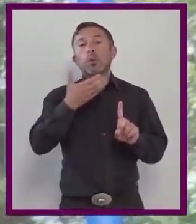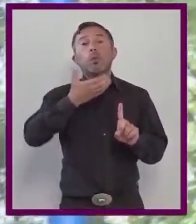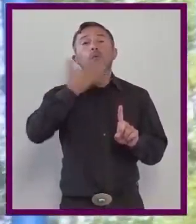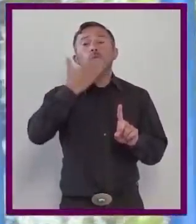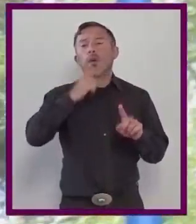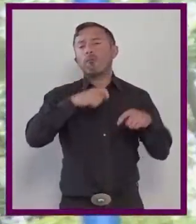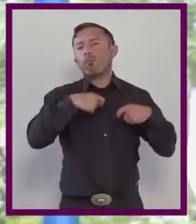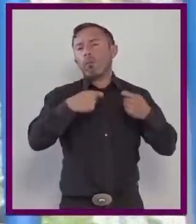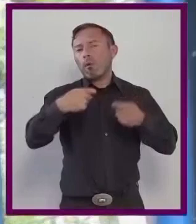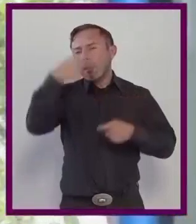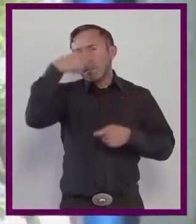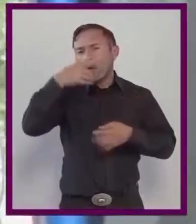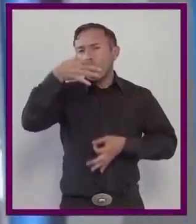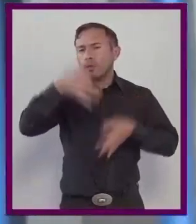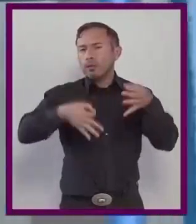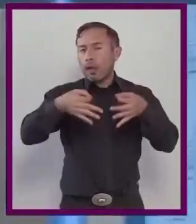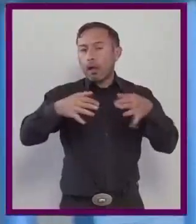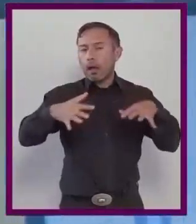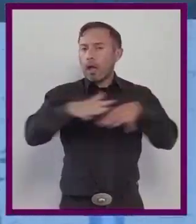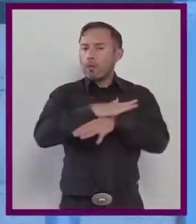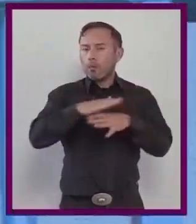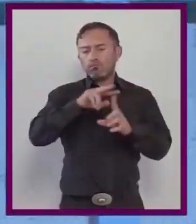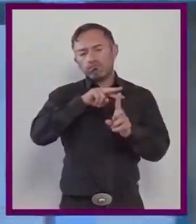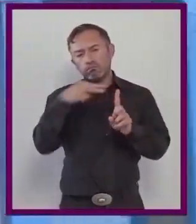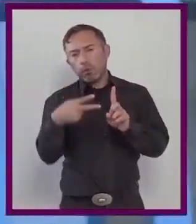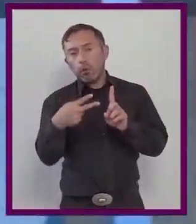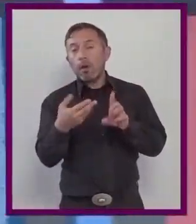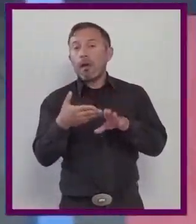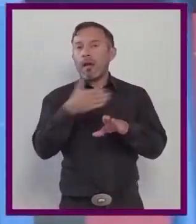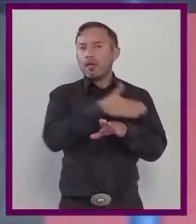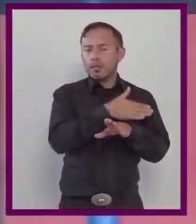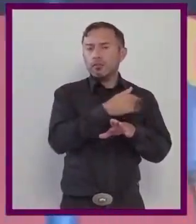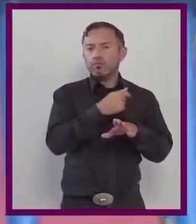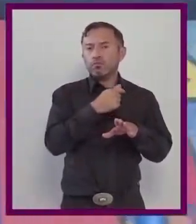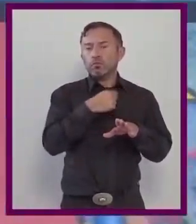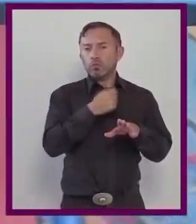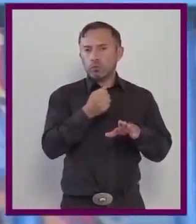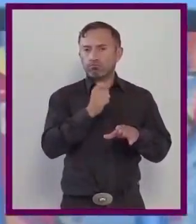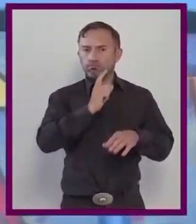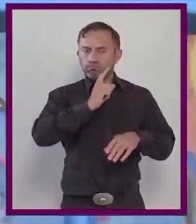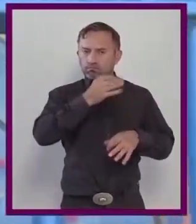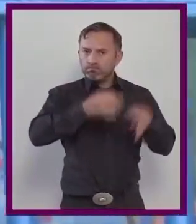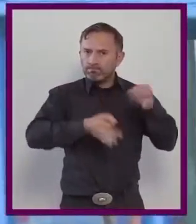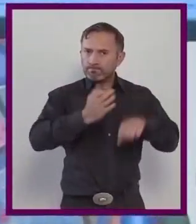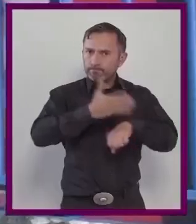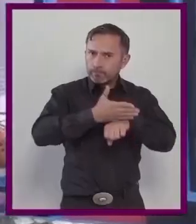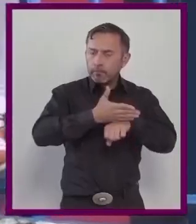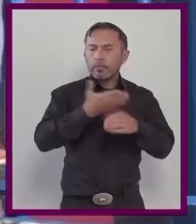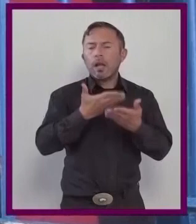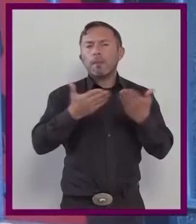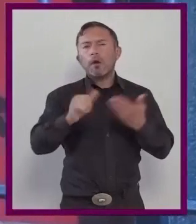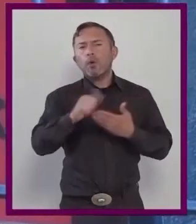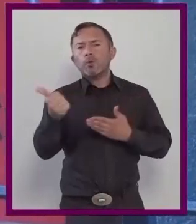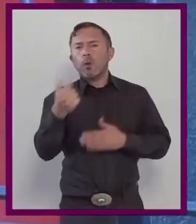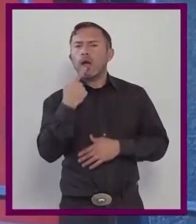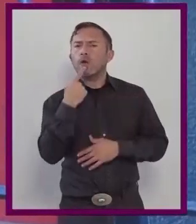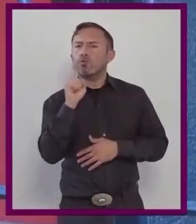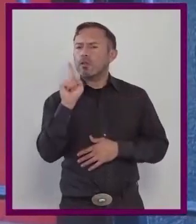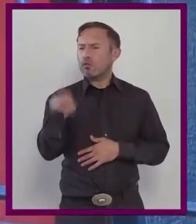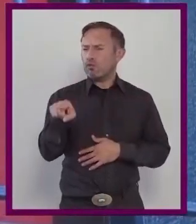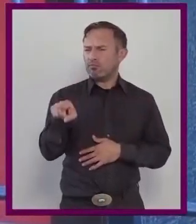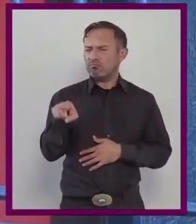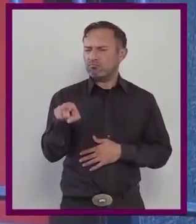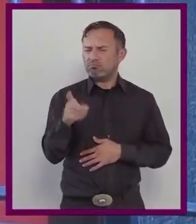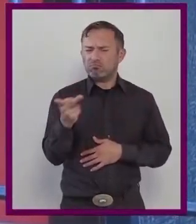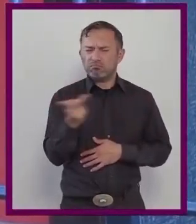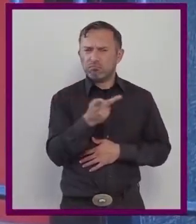de justicia en nuestro país, de un sistema penal inquisitorio a un acusatorio. Pero ¿qué diferencias tiene